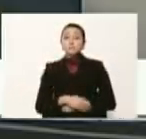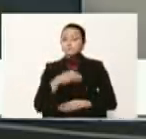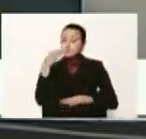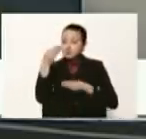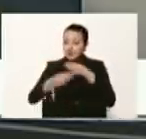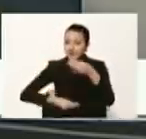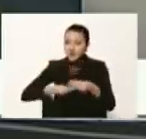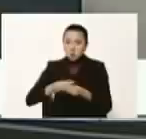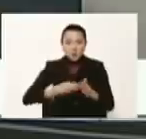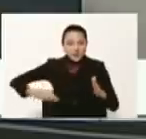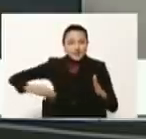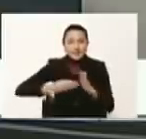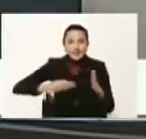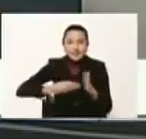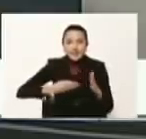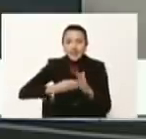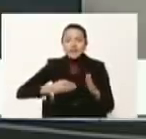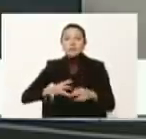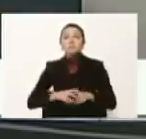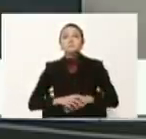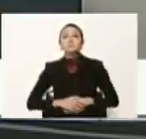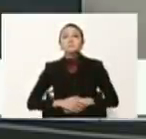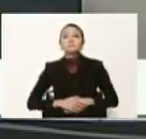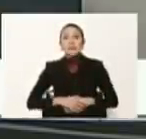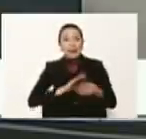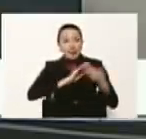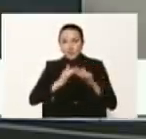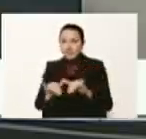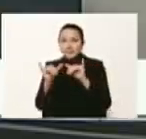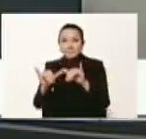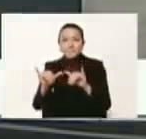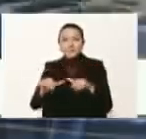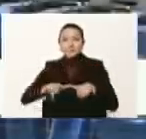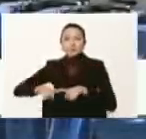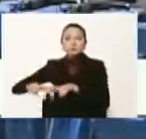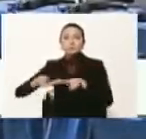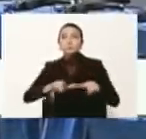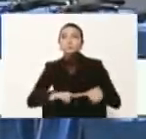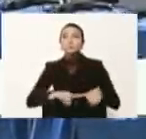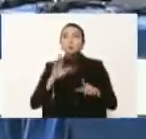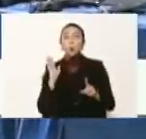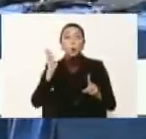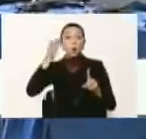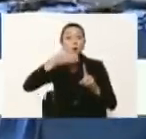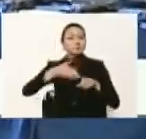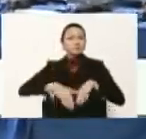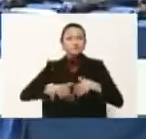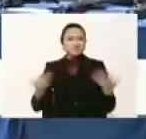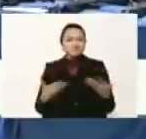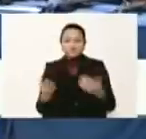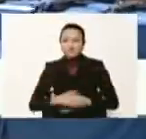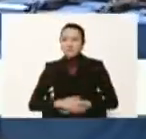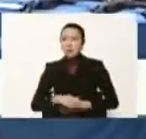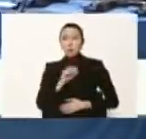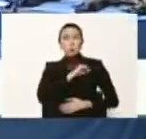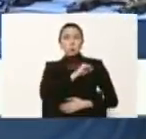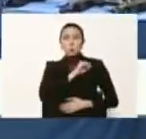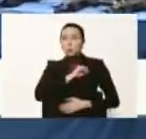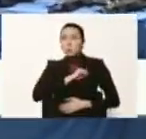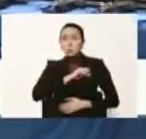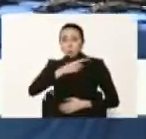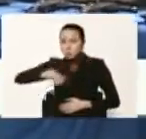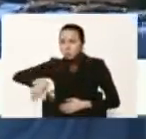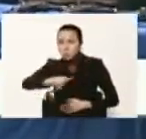acciones violentas en contra de la comunidad, con el objetivo de sembrar angustia en